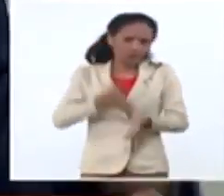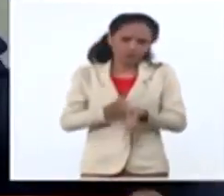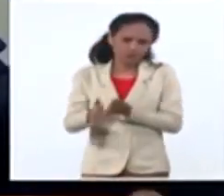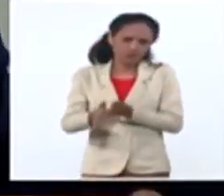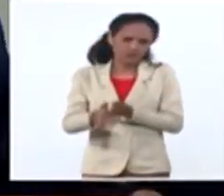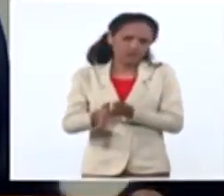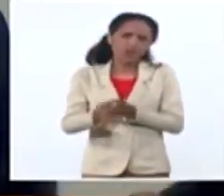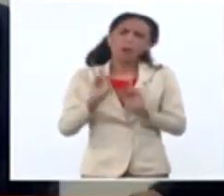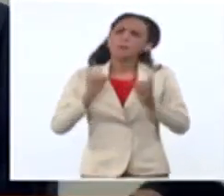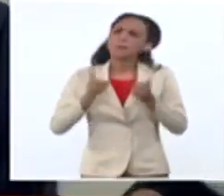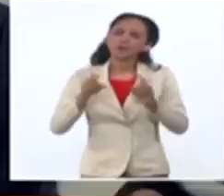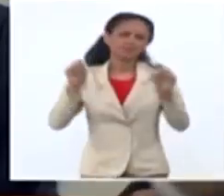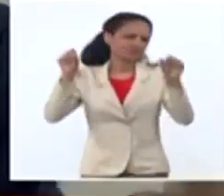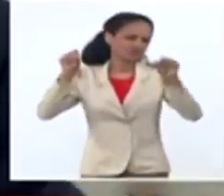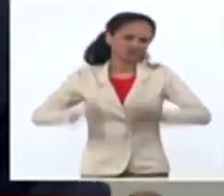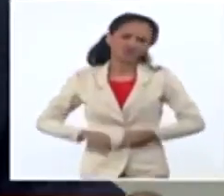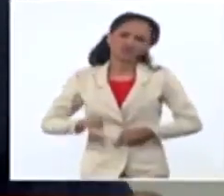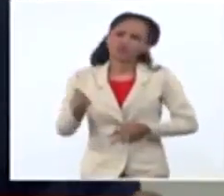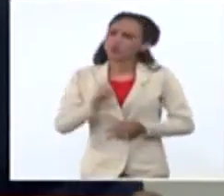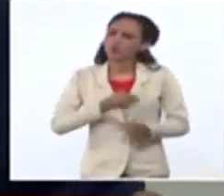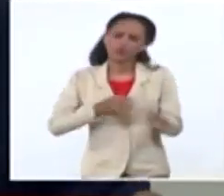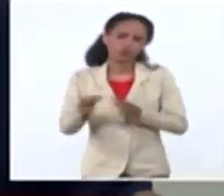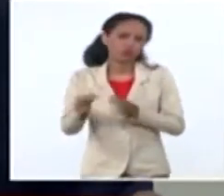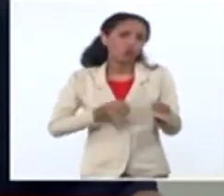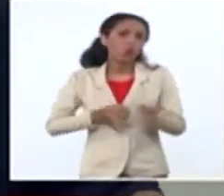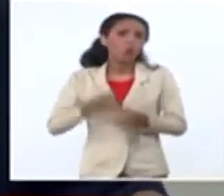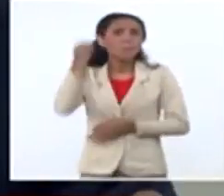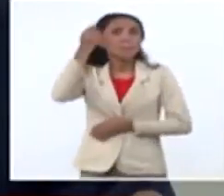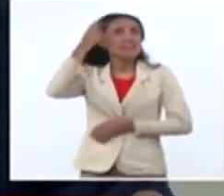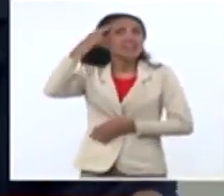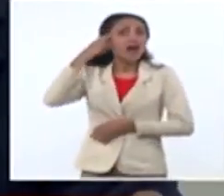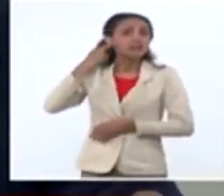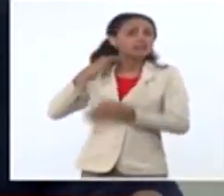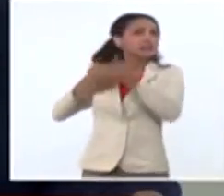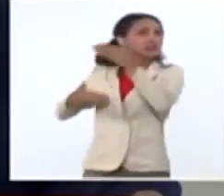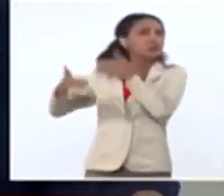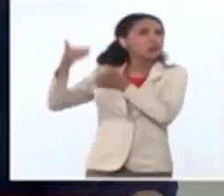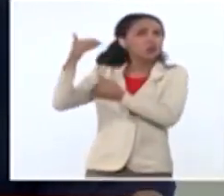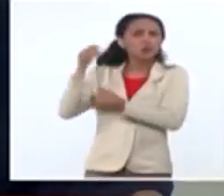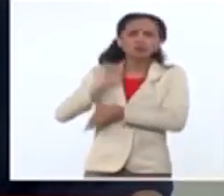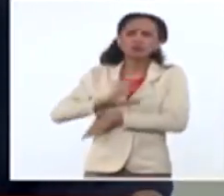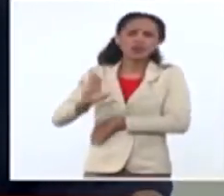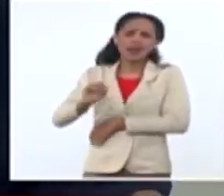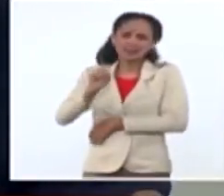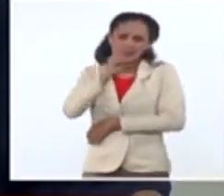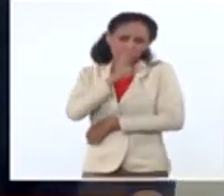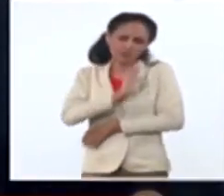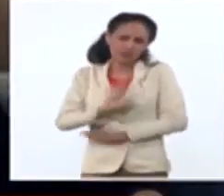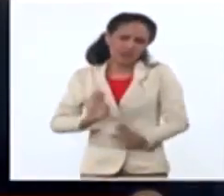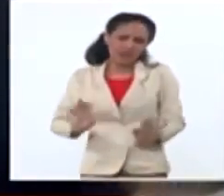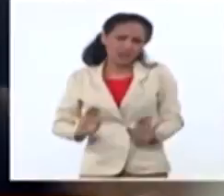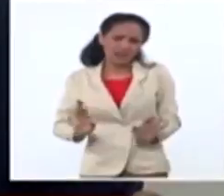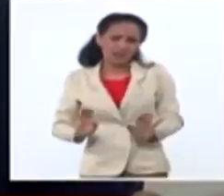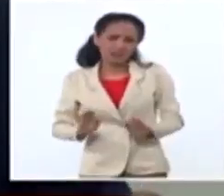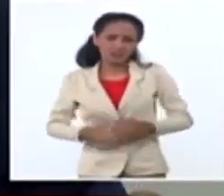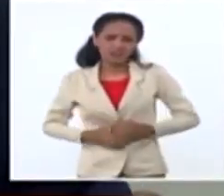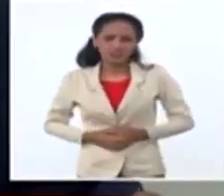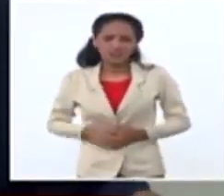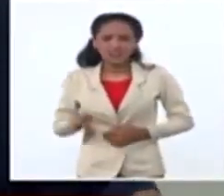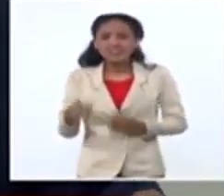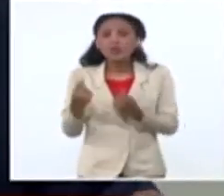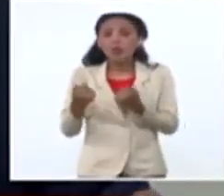obsoleta, anclada en el pasado, costosa para los contribuyentes estadounidenses,